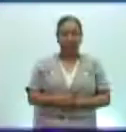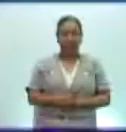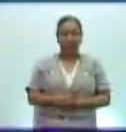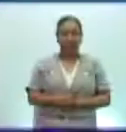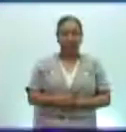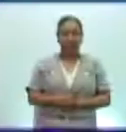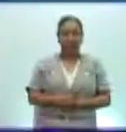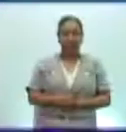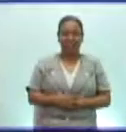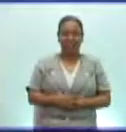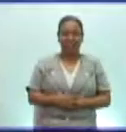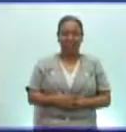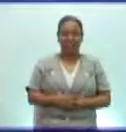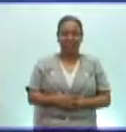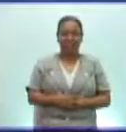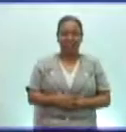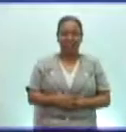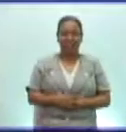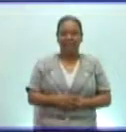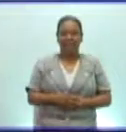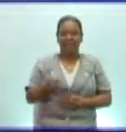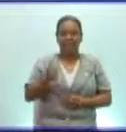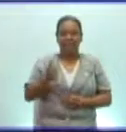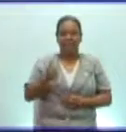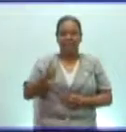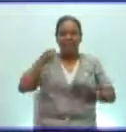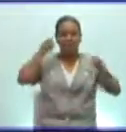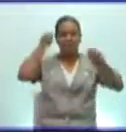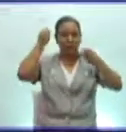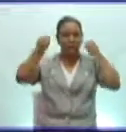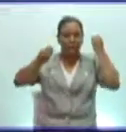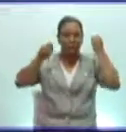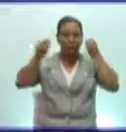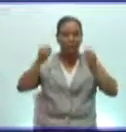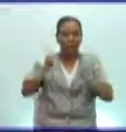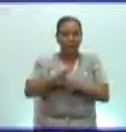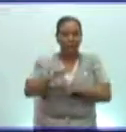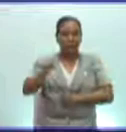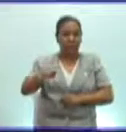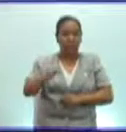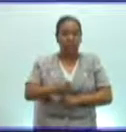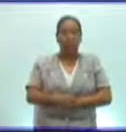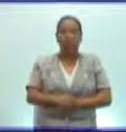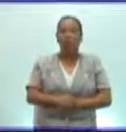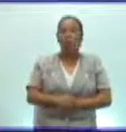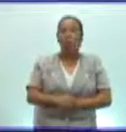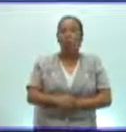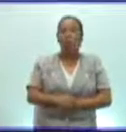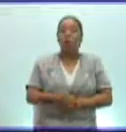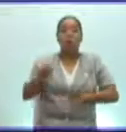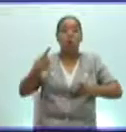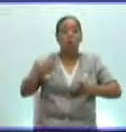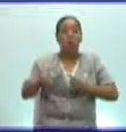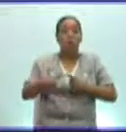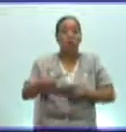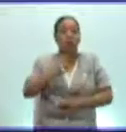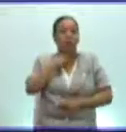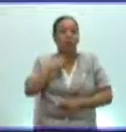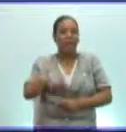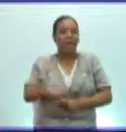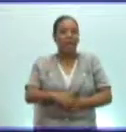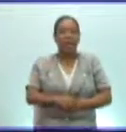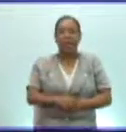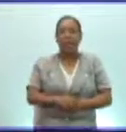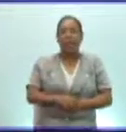Pues bien, vamos entonces a analizar a partir de ahora, por supuesto, otro ejemplo de